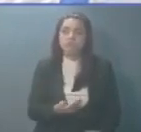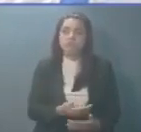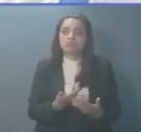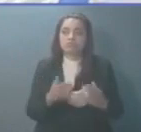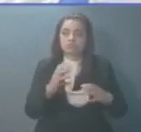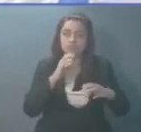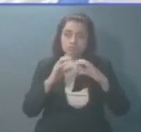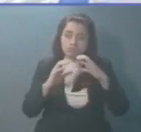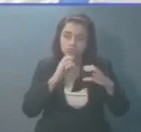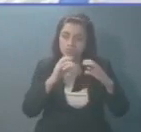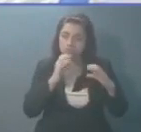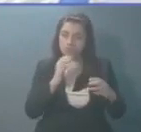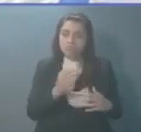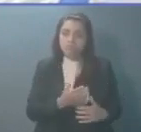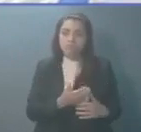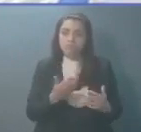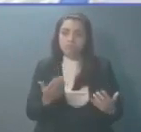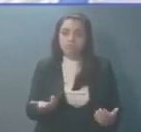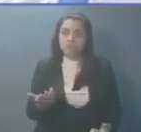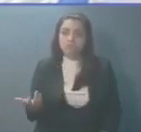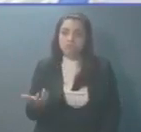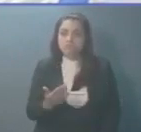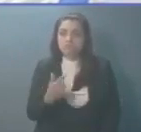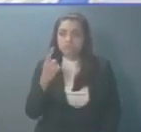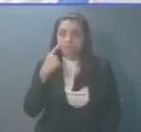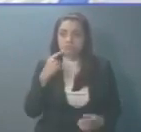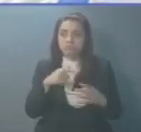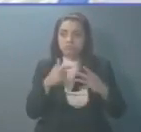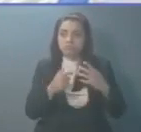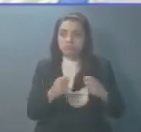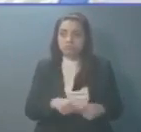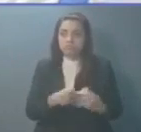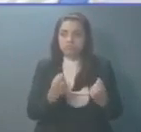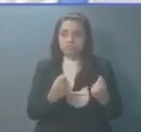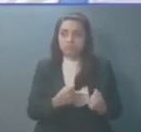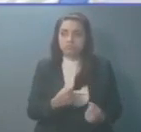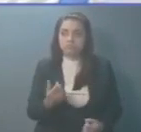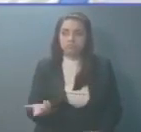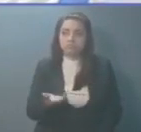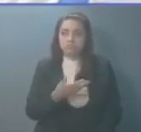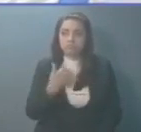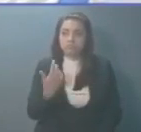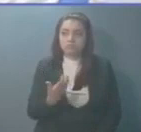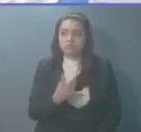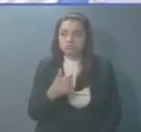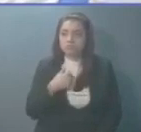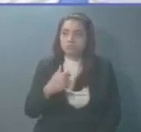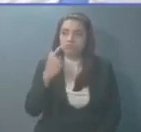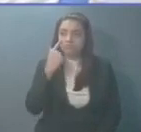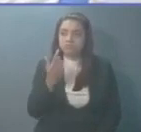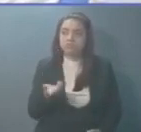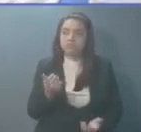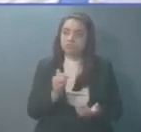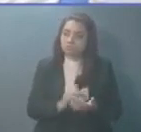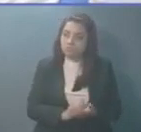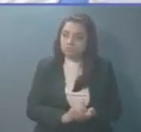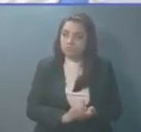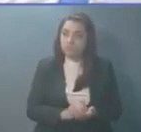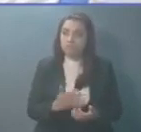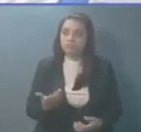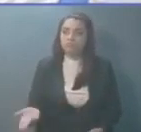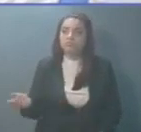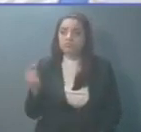comunicación. Eso es delito. Y aquí ha sido reiteradamente